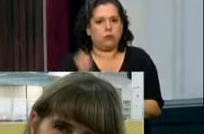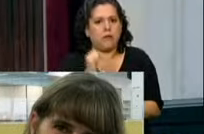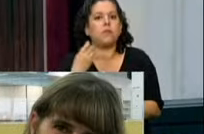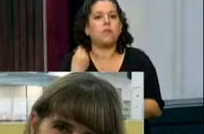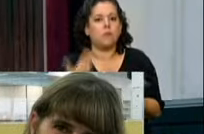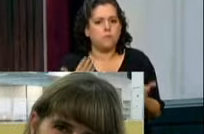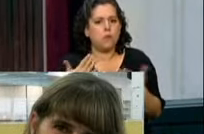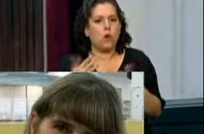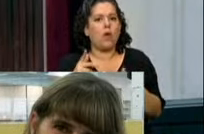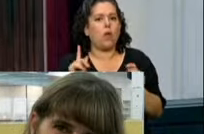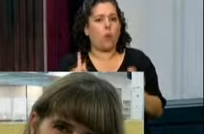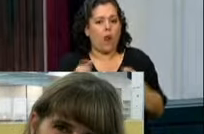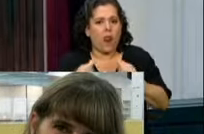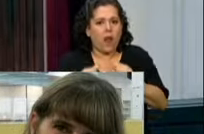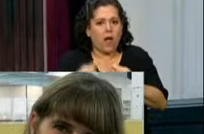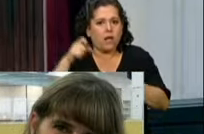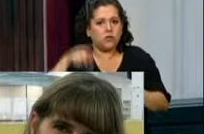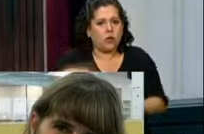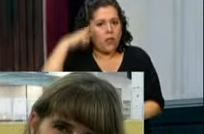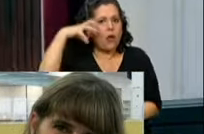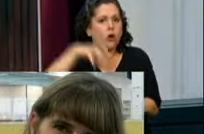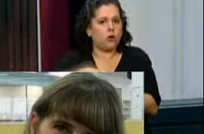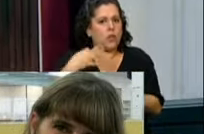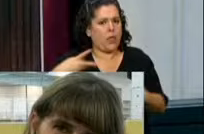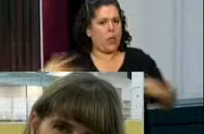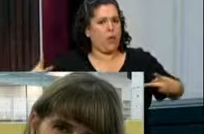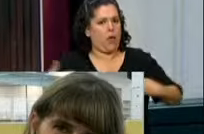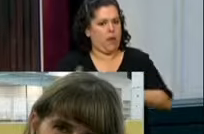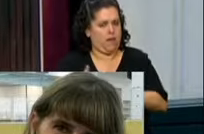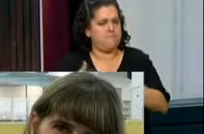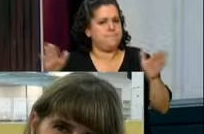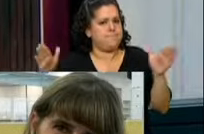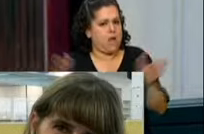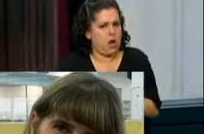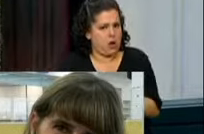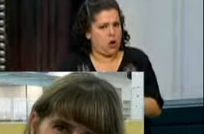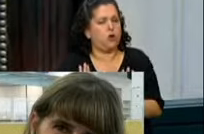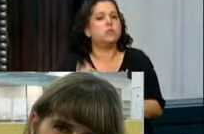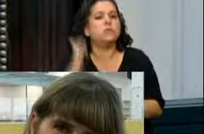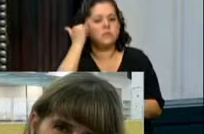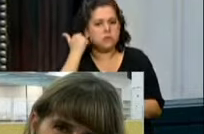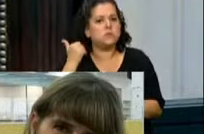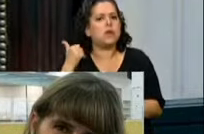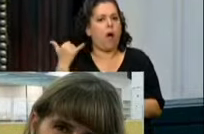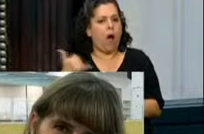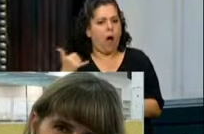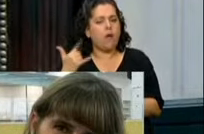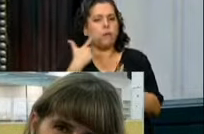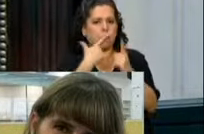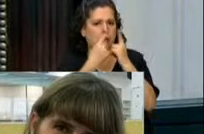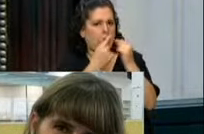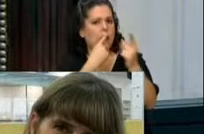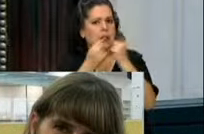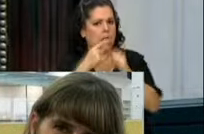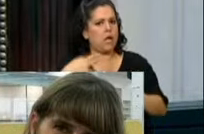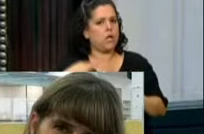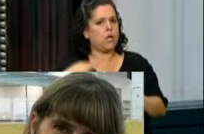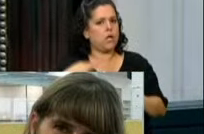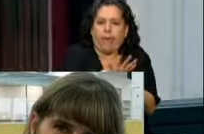recinto esto Qué significa Gabi Perdón Laura a ver significa que por ahora no tiene el número pero como bien dice Laura la